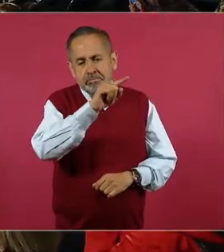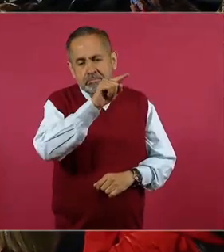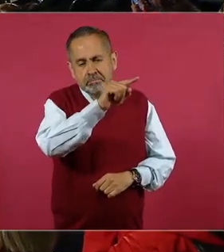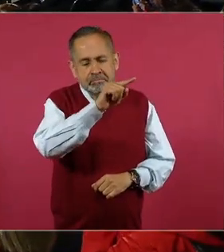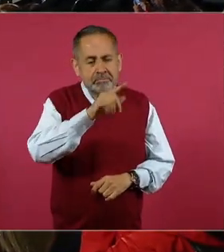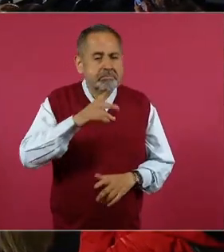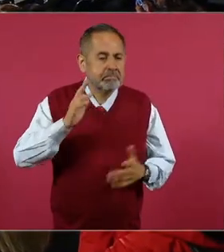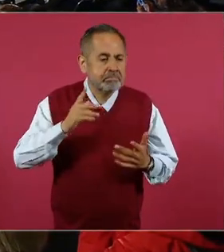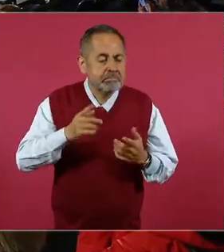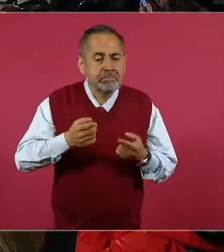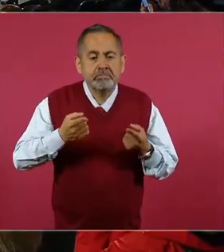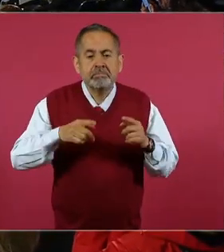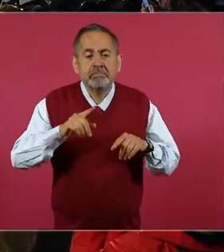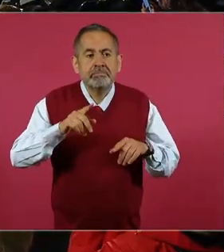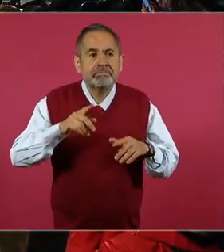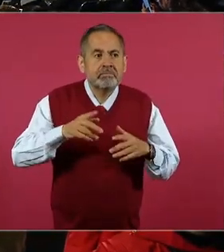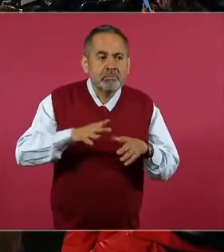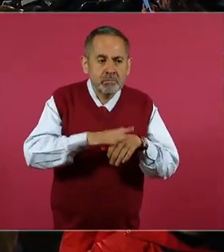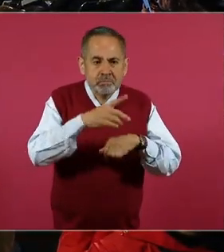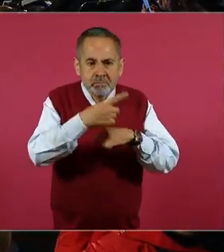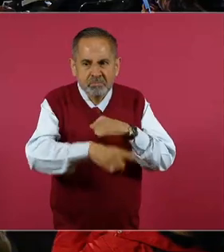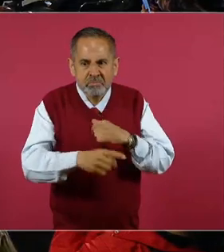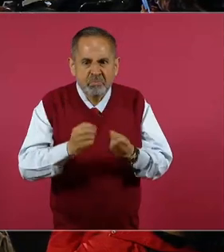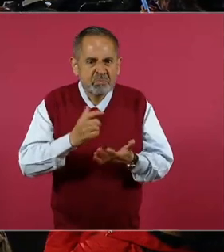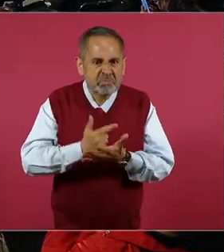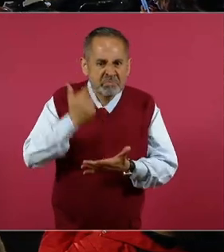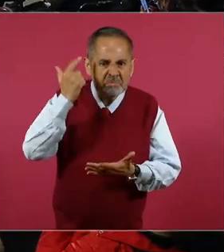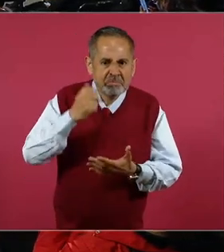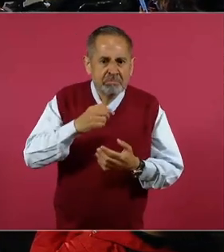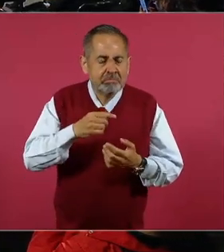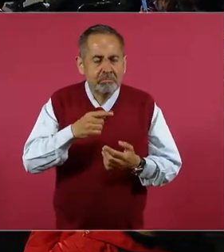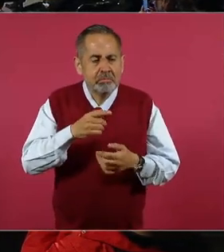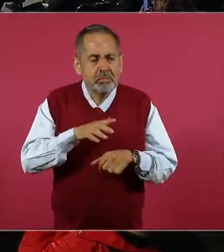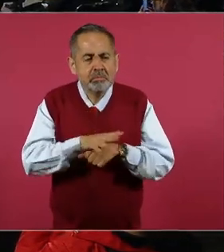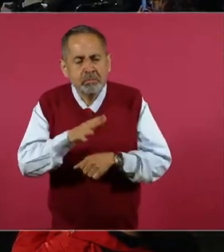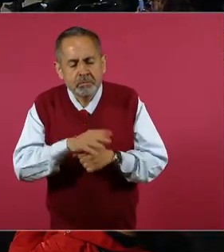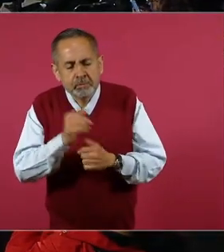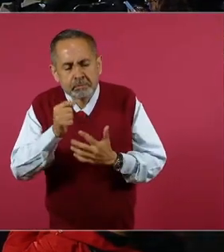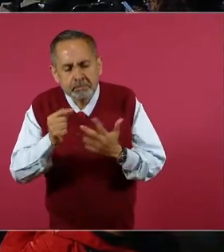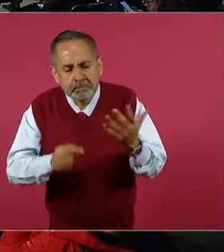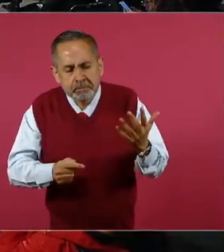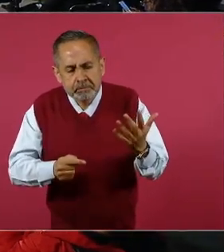pues el daño que se cometió, ¿sí?,